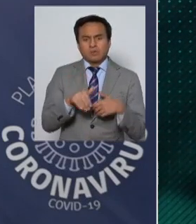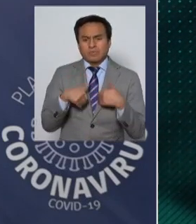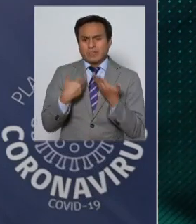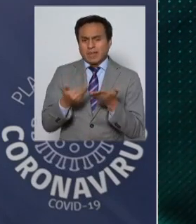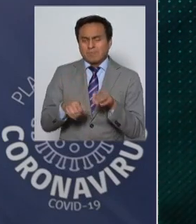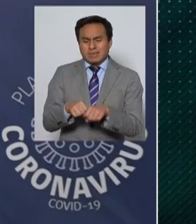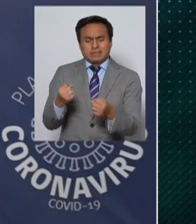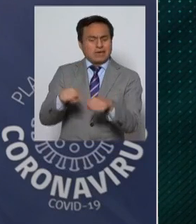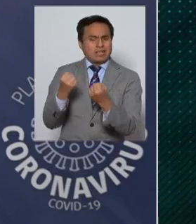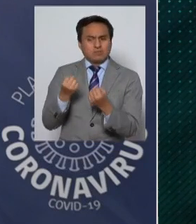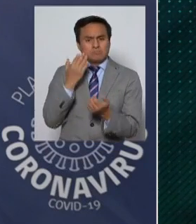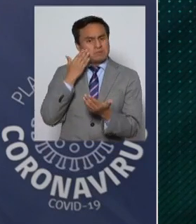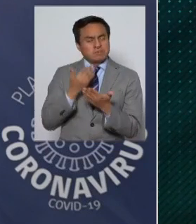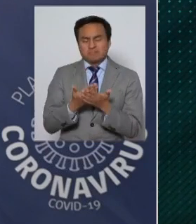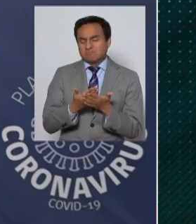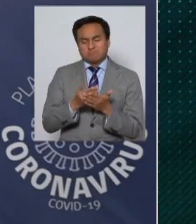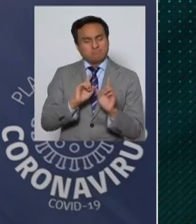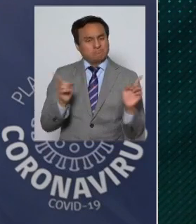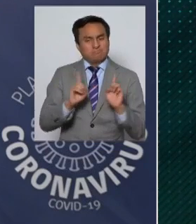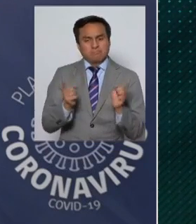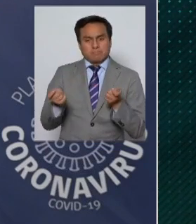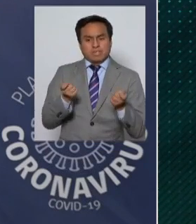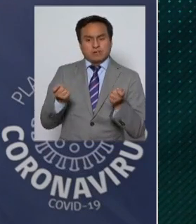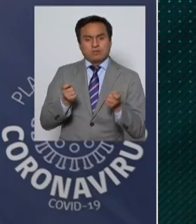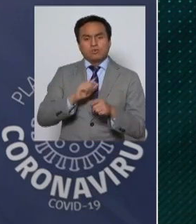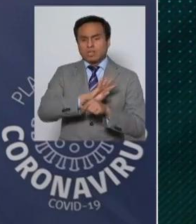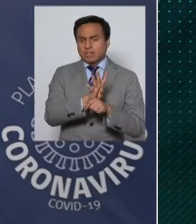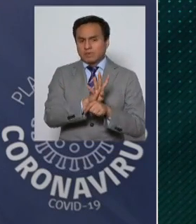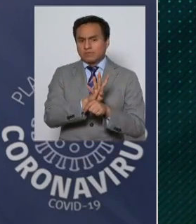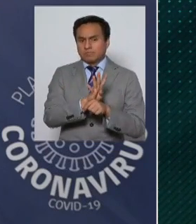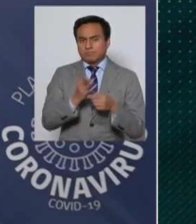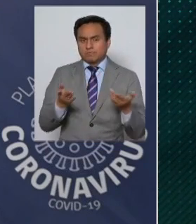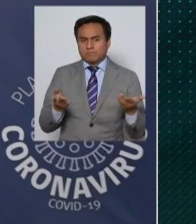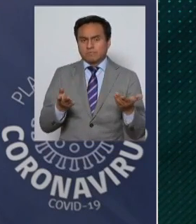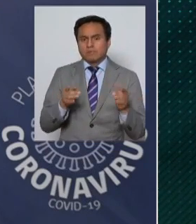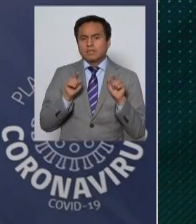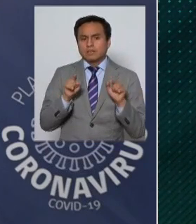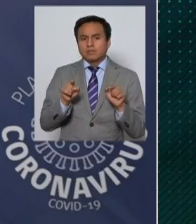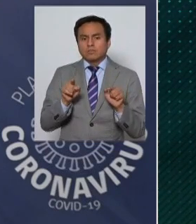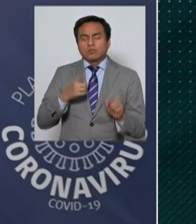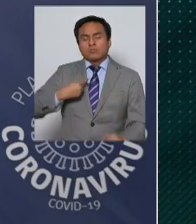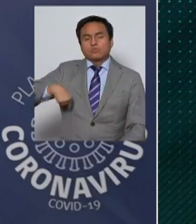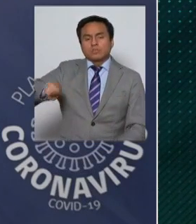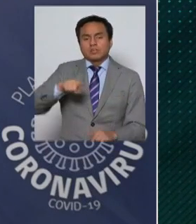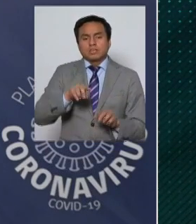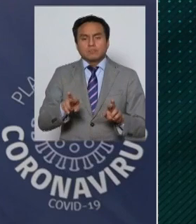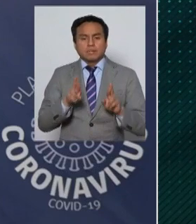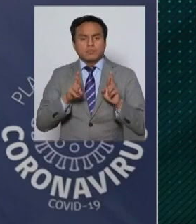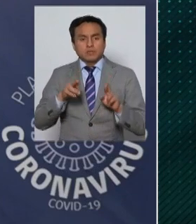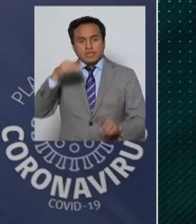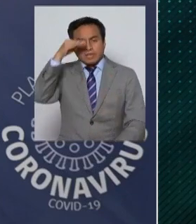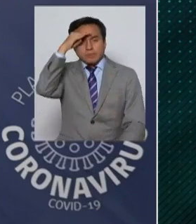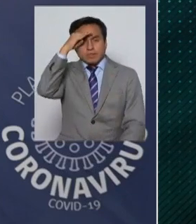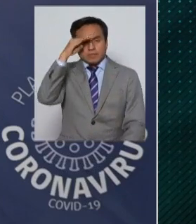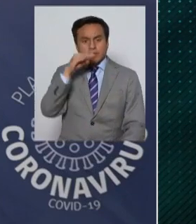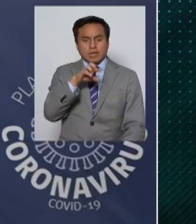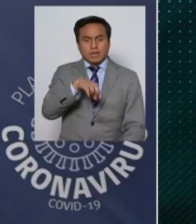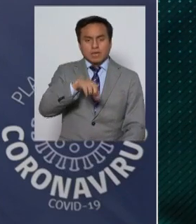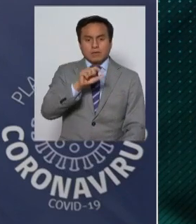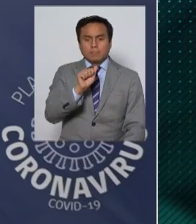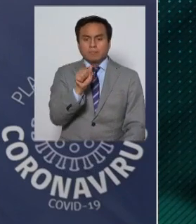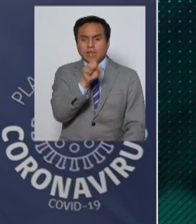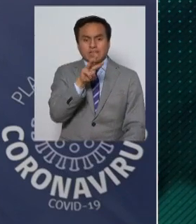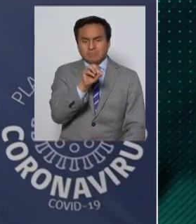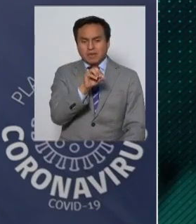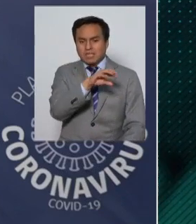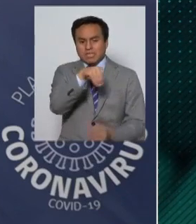más daño que beneficios para el manejo del coronavirus, esperamos que esta experiencia con plasma no